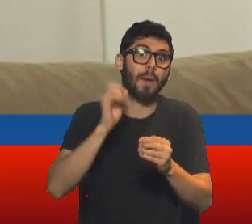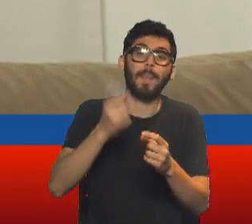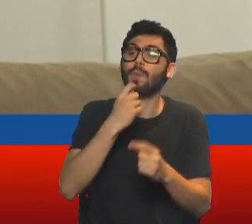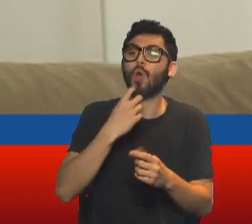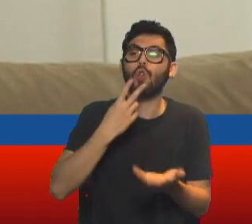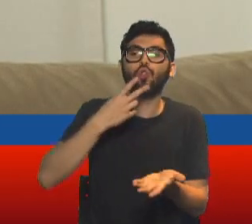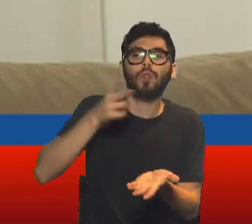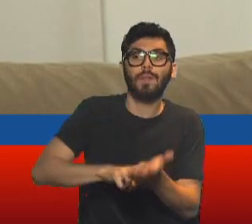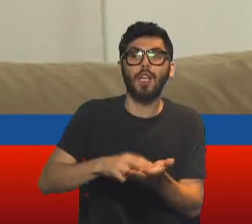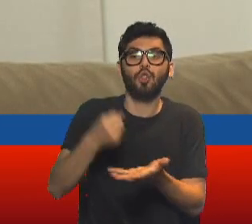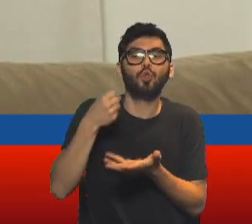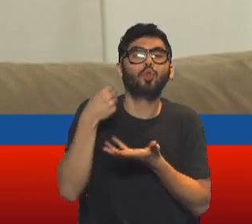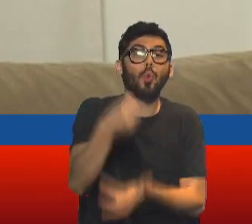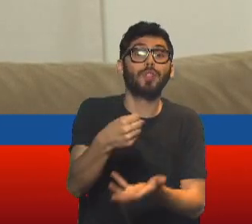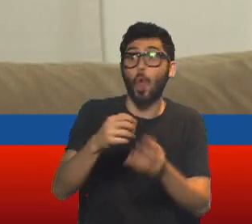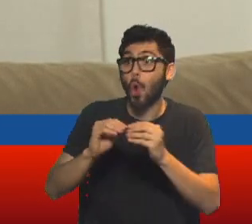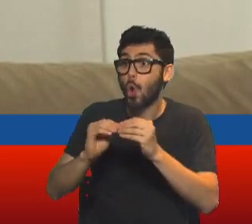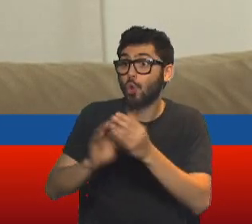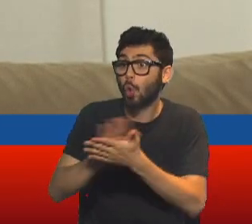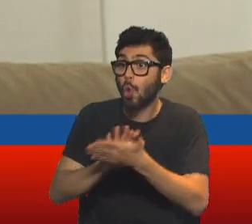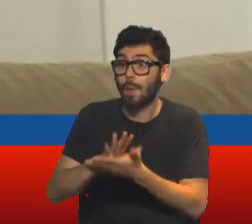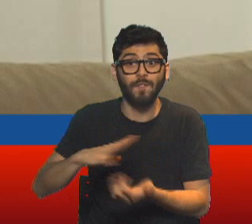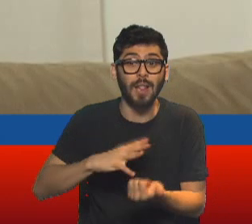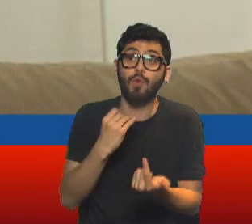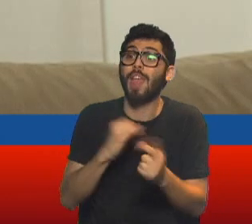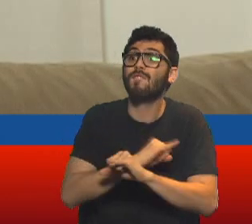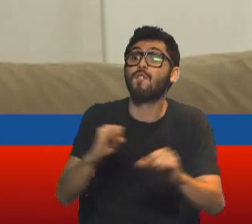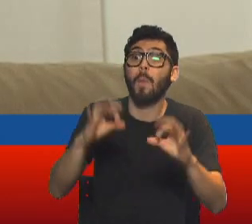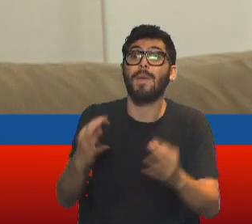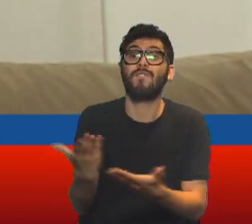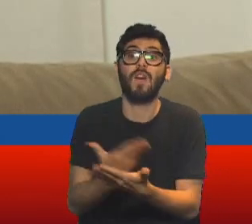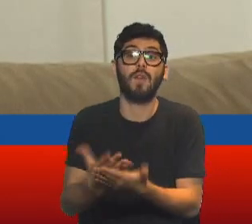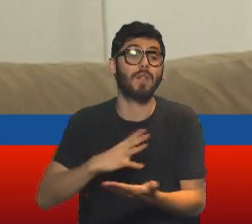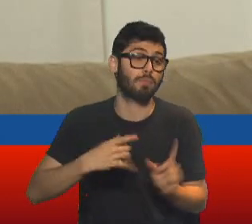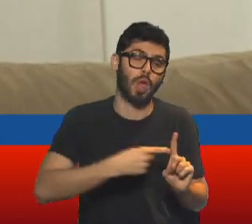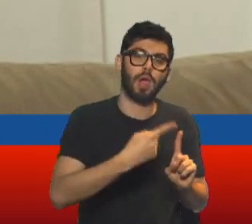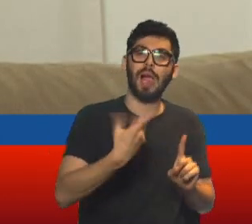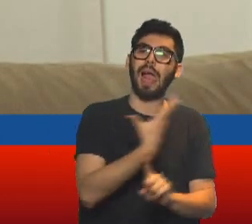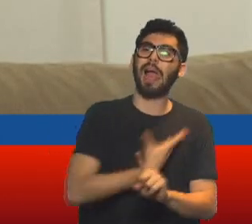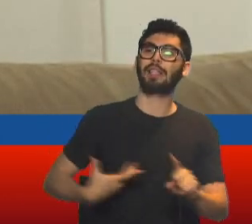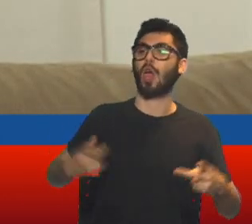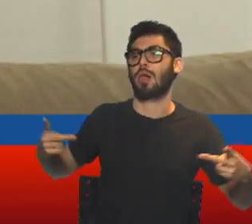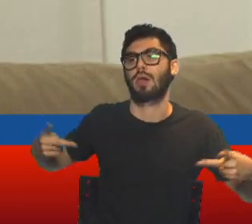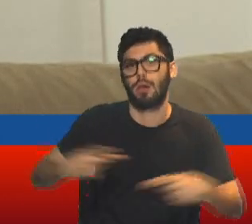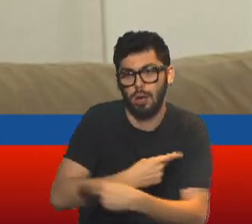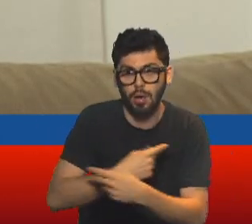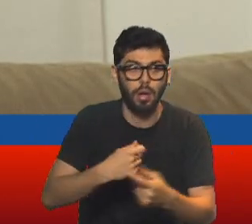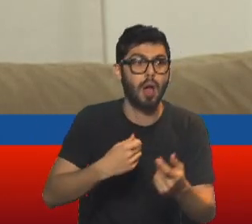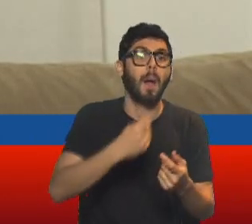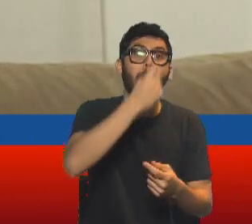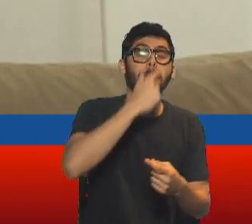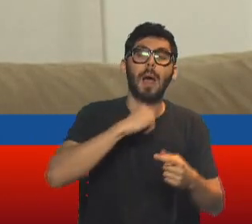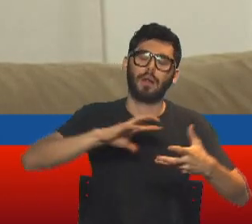tarifas, todavía no lo podemos resolver porque no tenemos la información adecuada, porque el Estado fue desmantelado, porque Macri arrasó con todo, porque